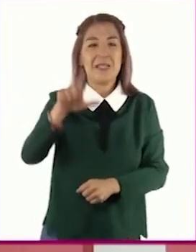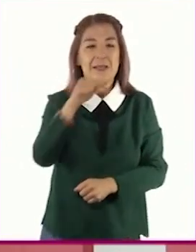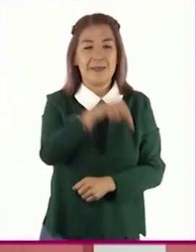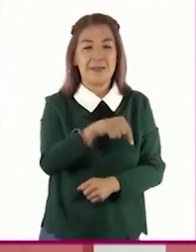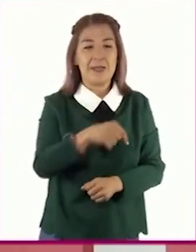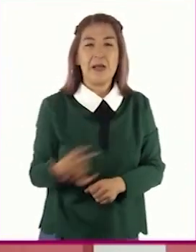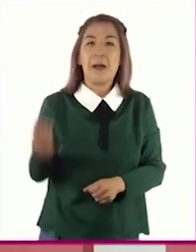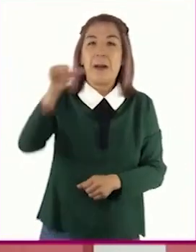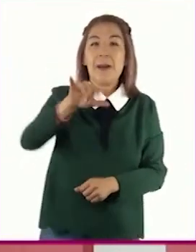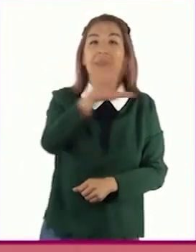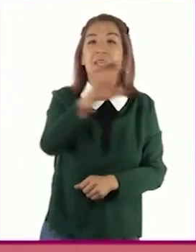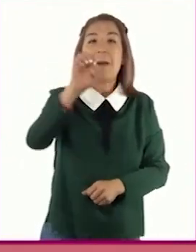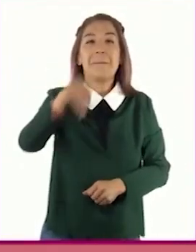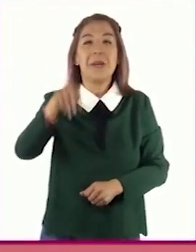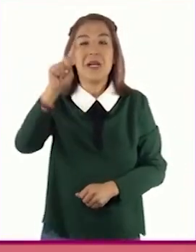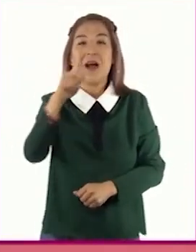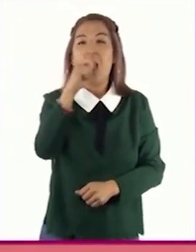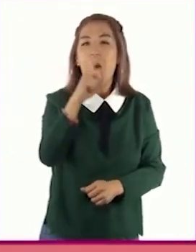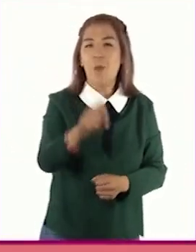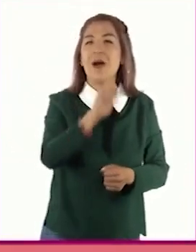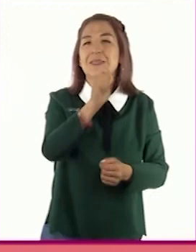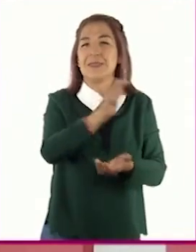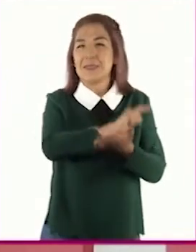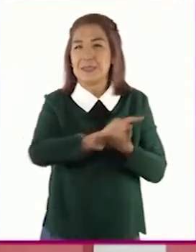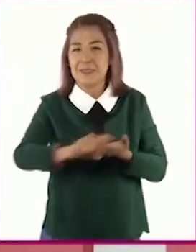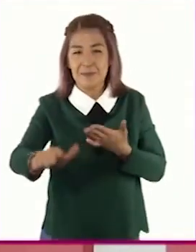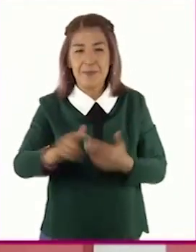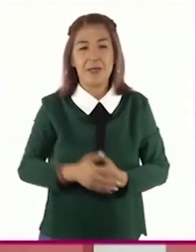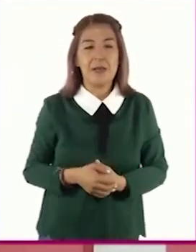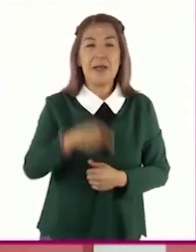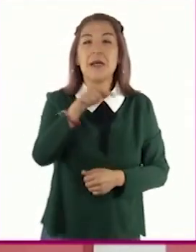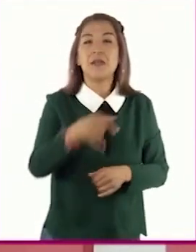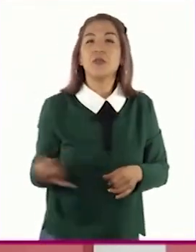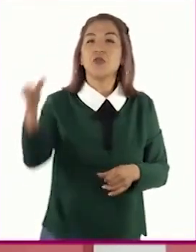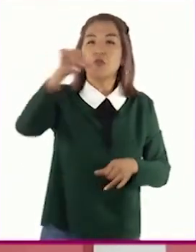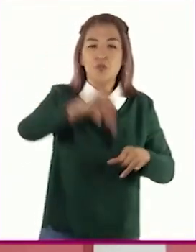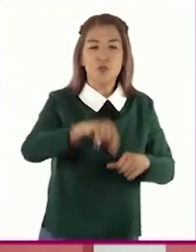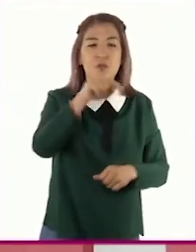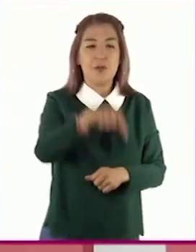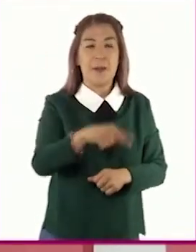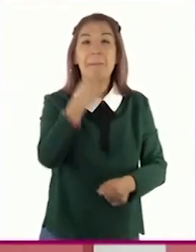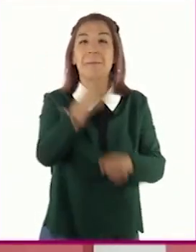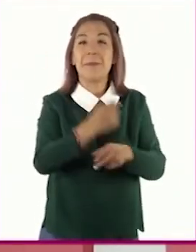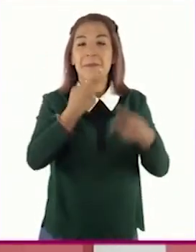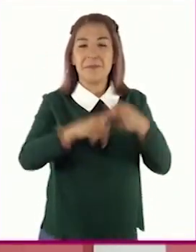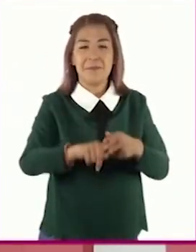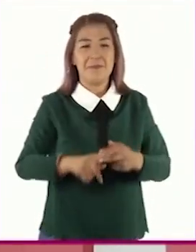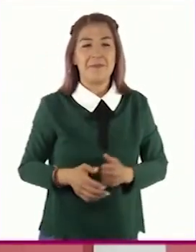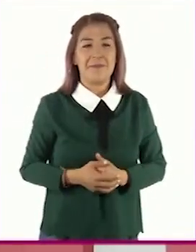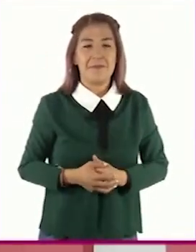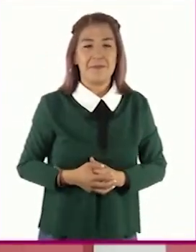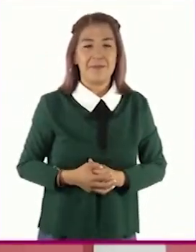potasio en 500 mililitros de agua destilada. Esta será nuestra disolución A.